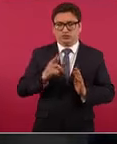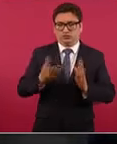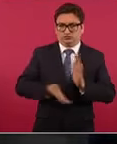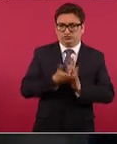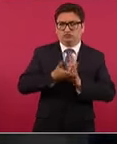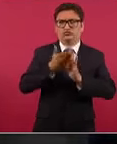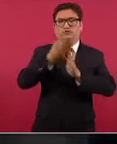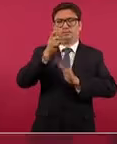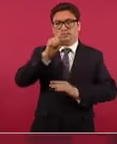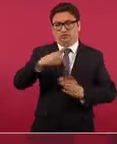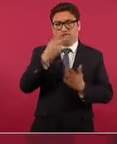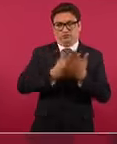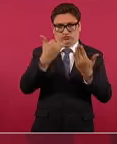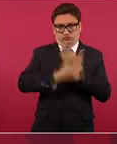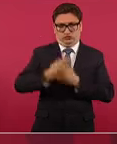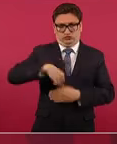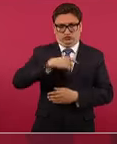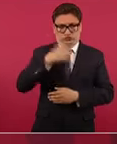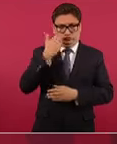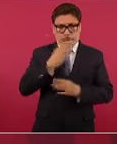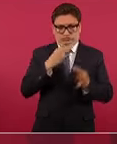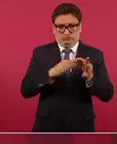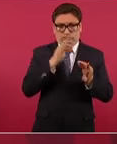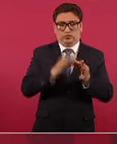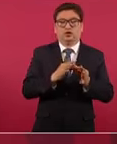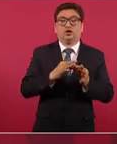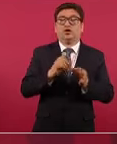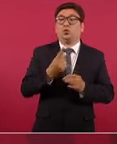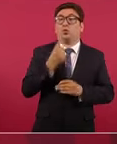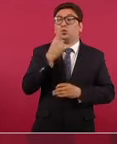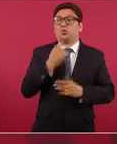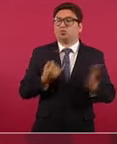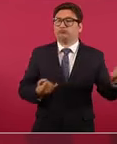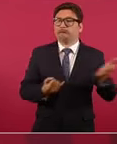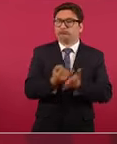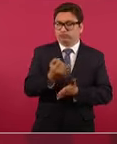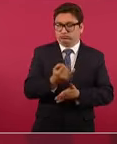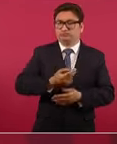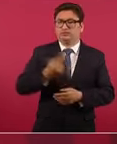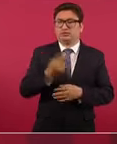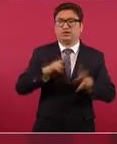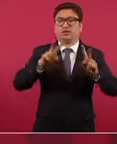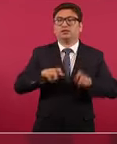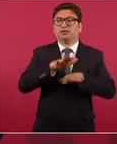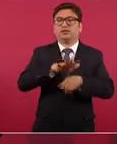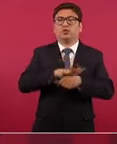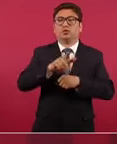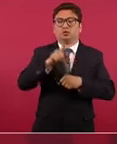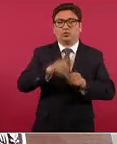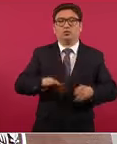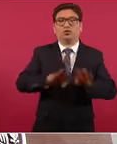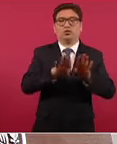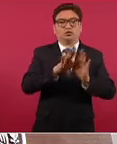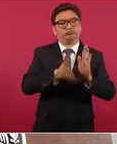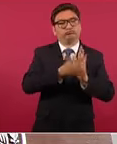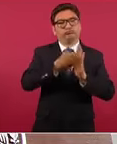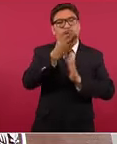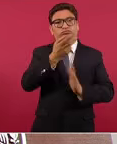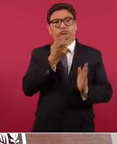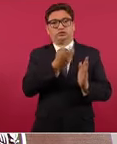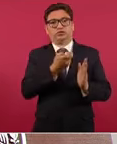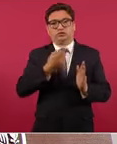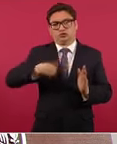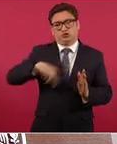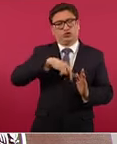proyecto ejecutivo que tenemos había una decisión que tomar que tenía que ver con esa estructura que en realidad uno